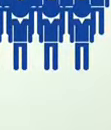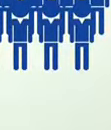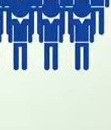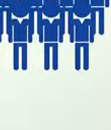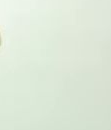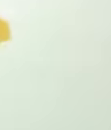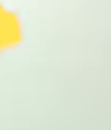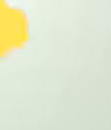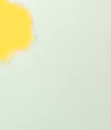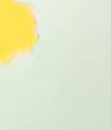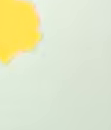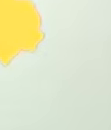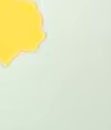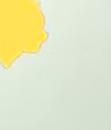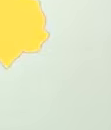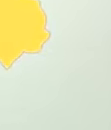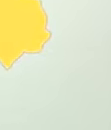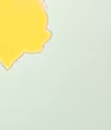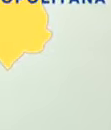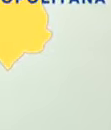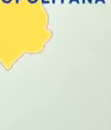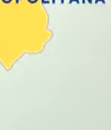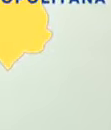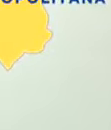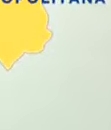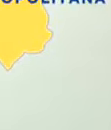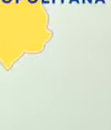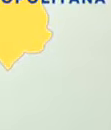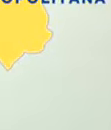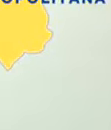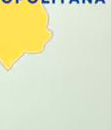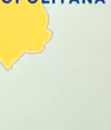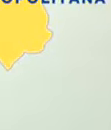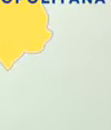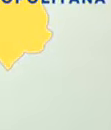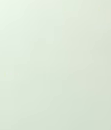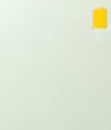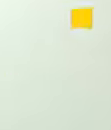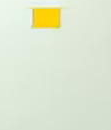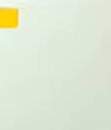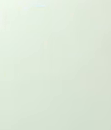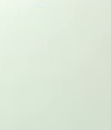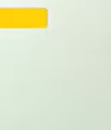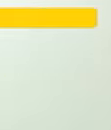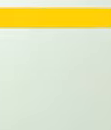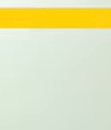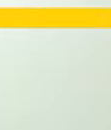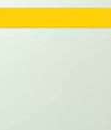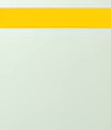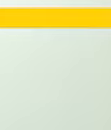25.287.954 ciudadanos. De ellos, el 29.8% están en Lima Metropolitana. Y el